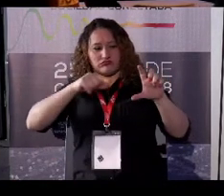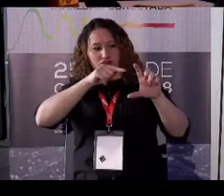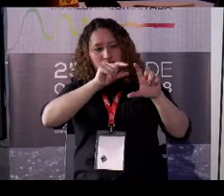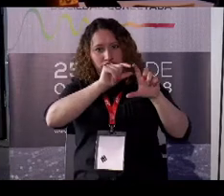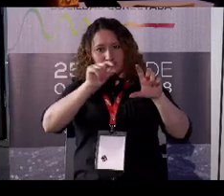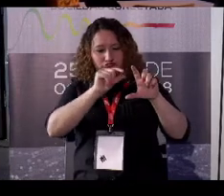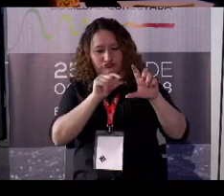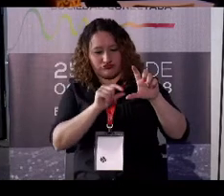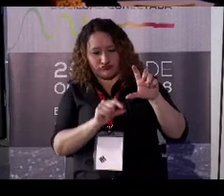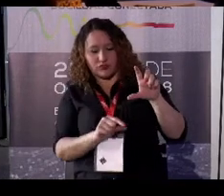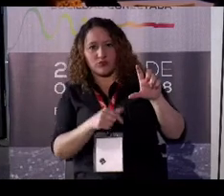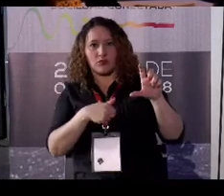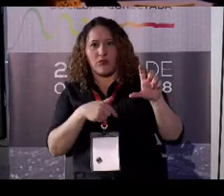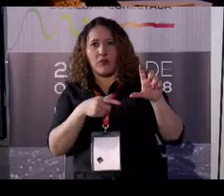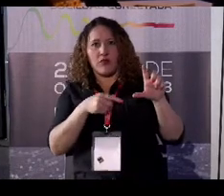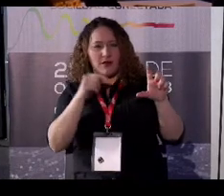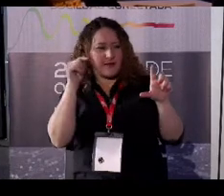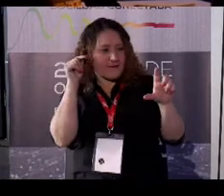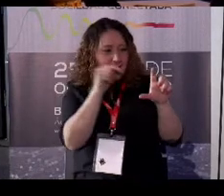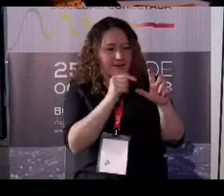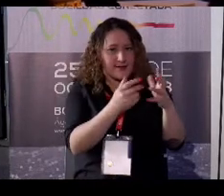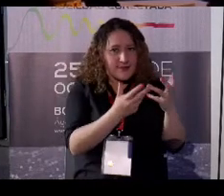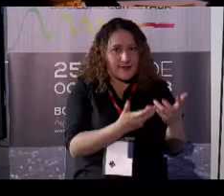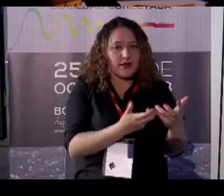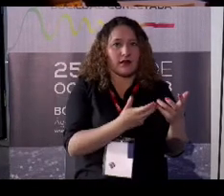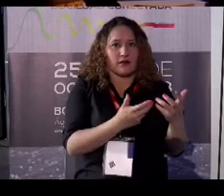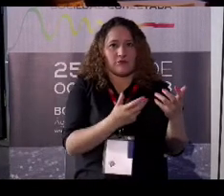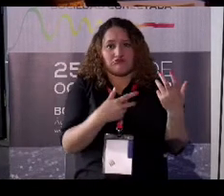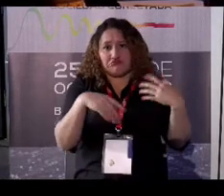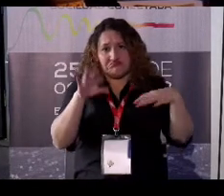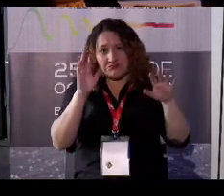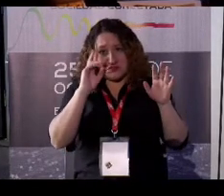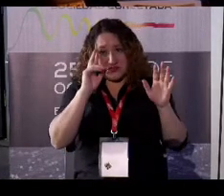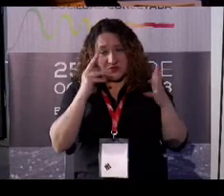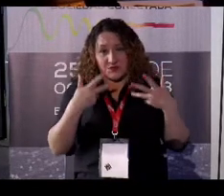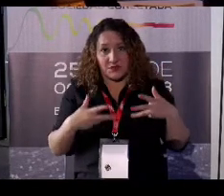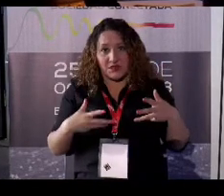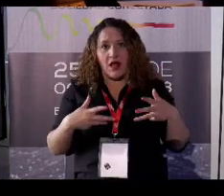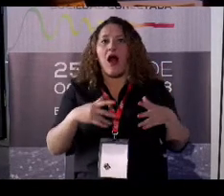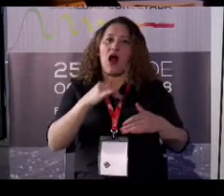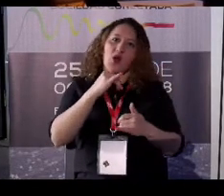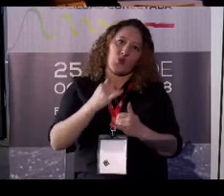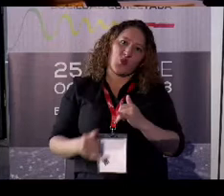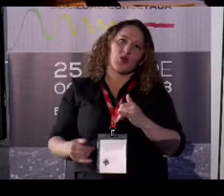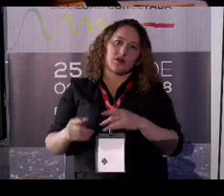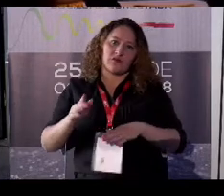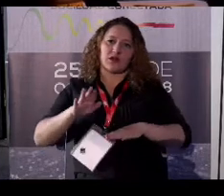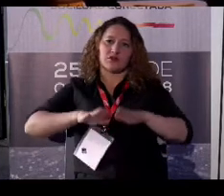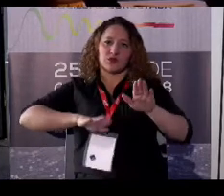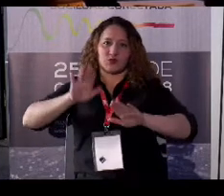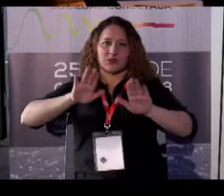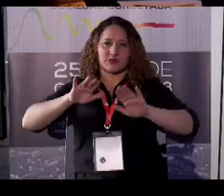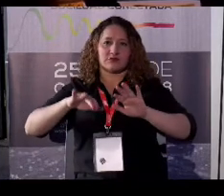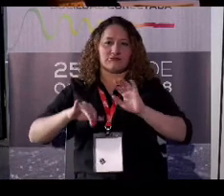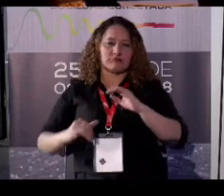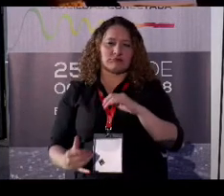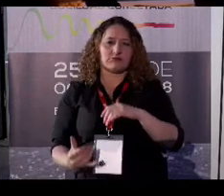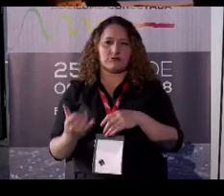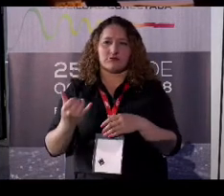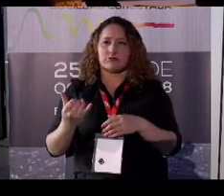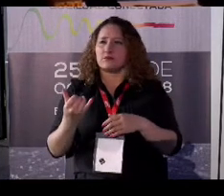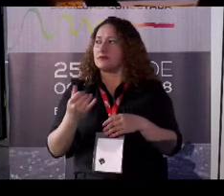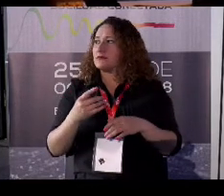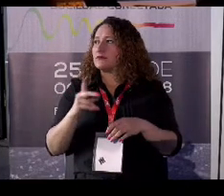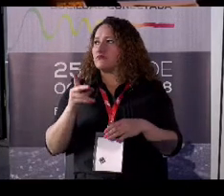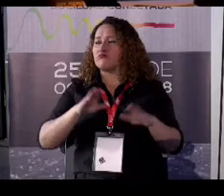quiere decir yo quiero esa banda específica por alguna razón, puede participar en la última parte de la subasta, en